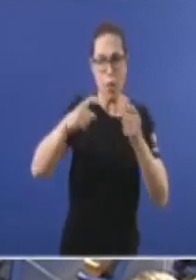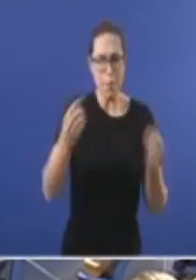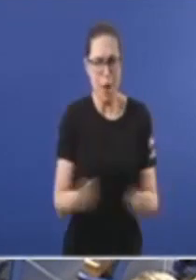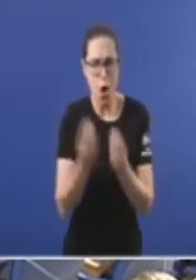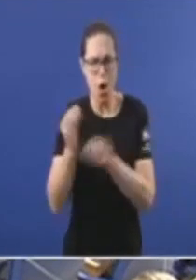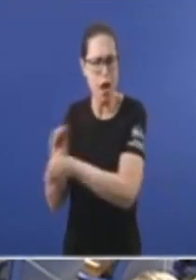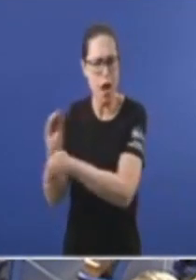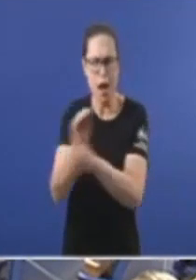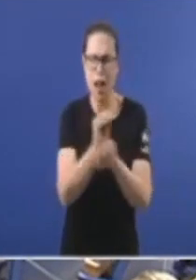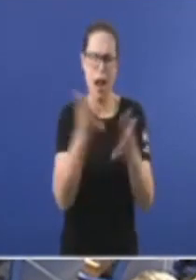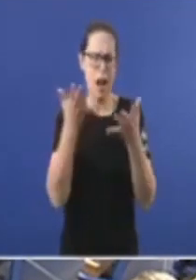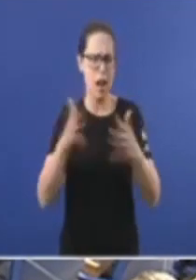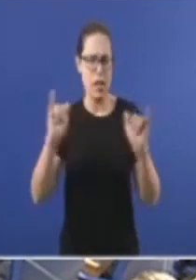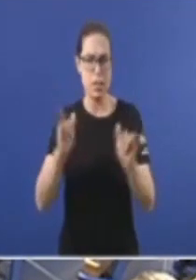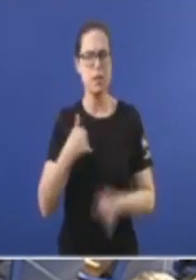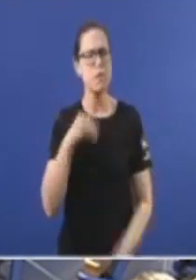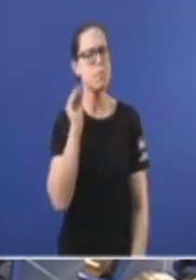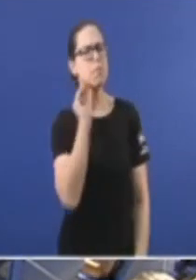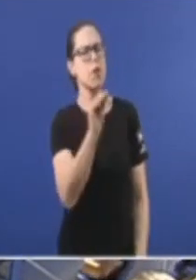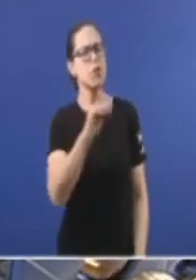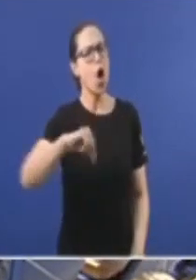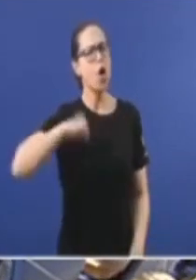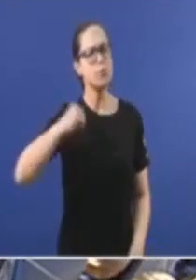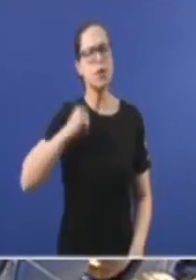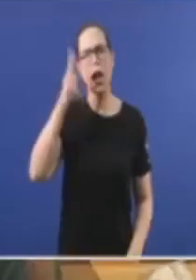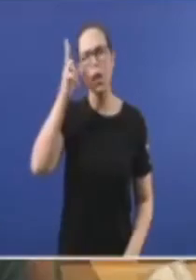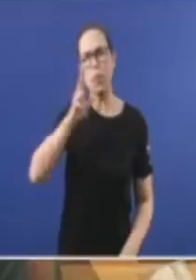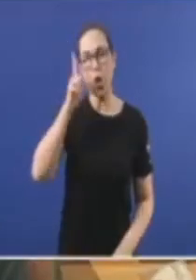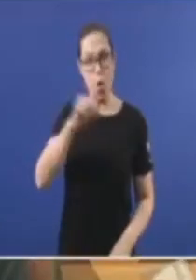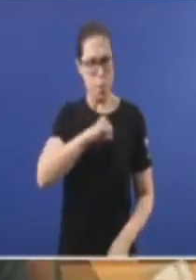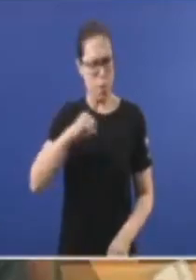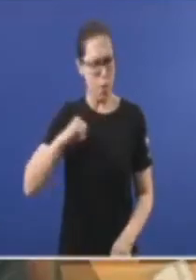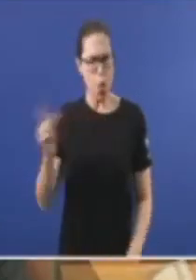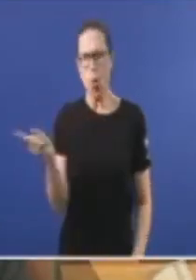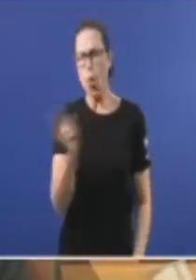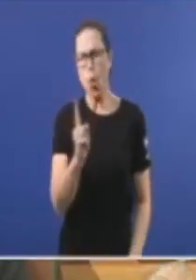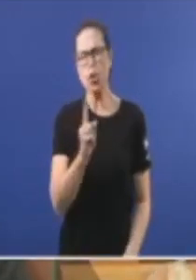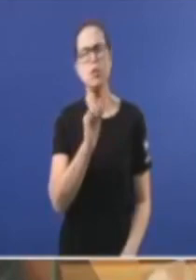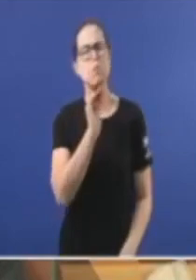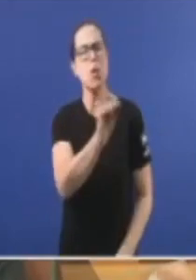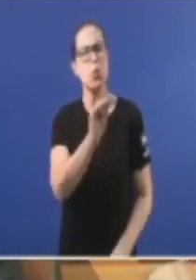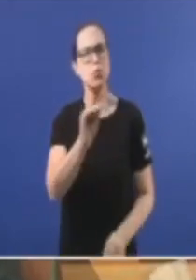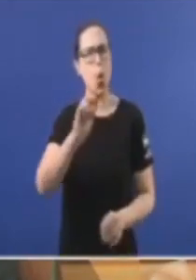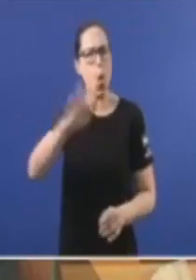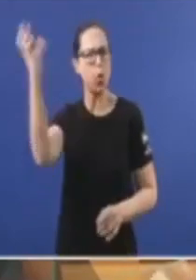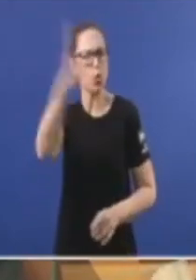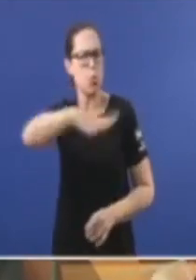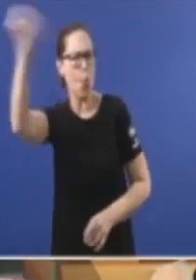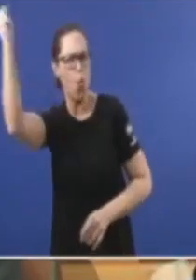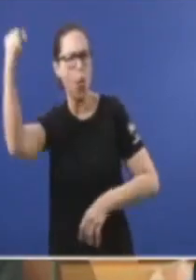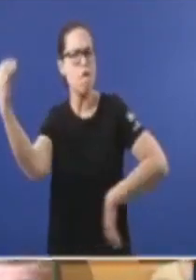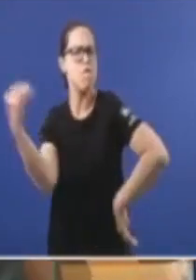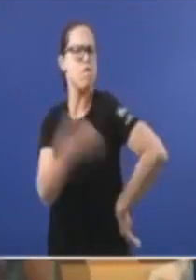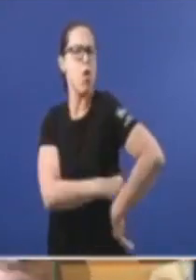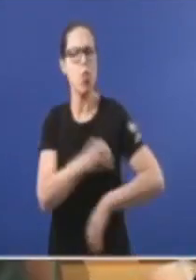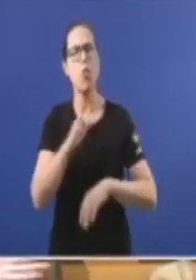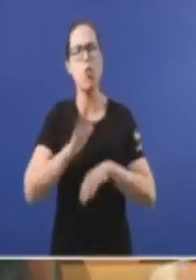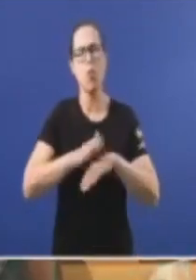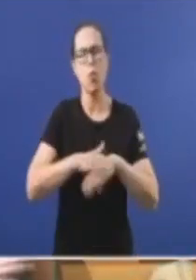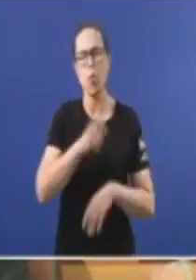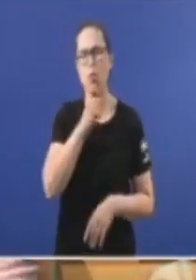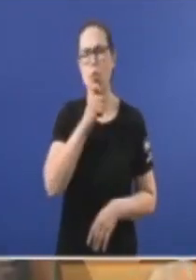Feijóo, se o Hospital de Vigo non é privado, como pode ser que este sendo agora vendido a outro fondo de inversión? Explíquenolo,